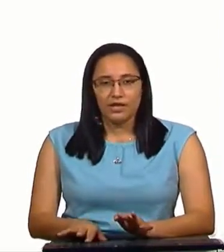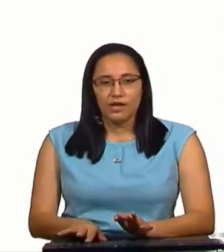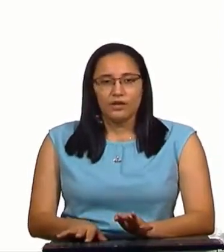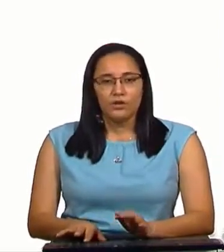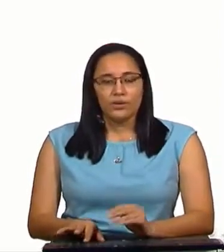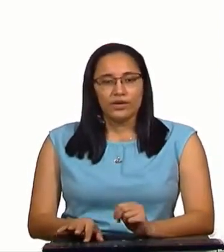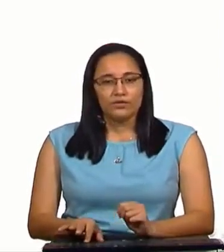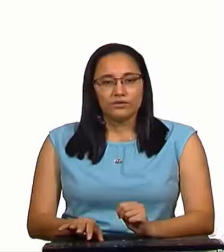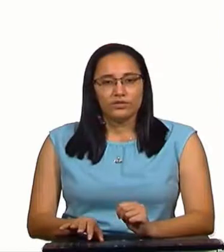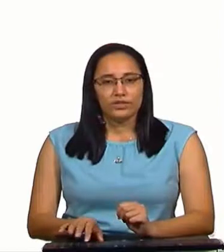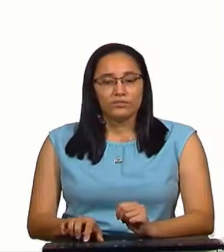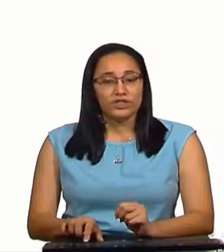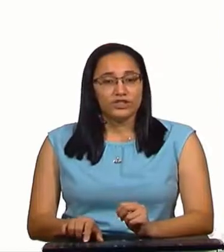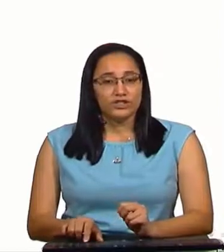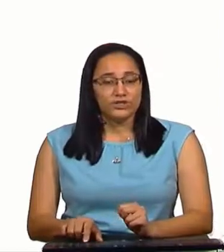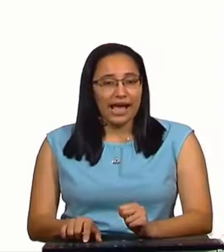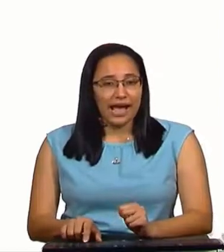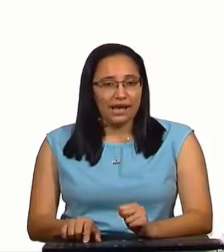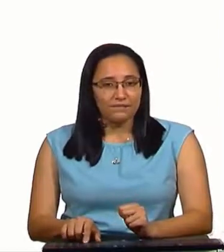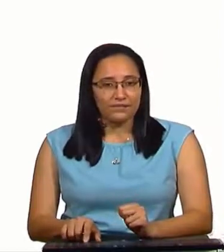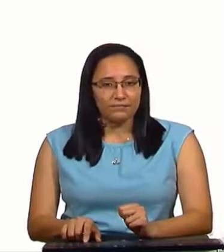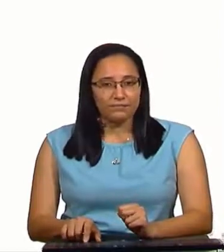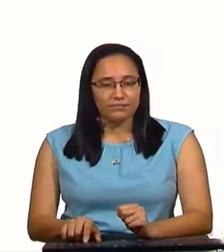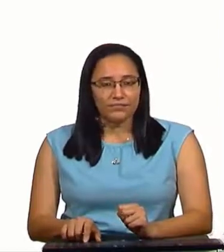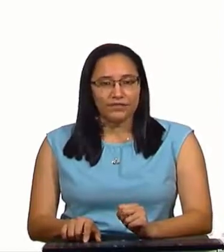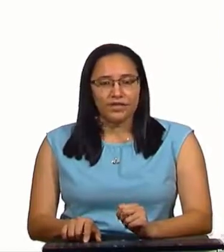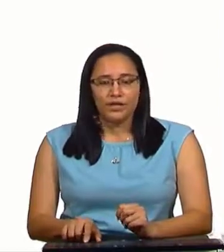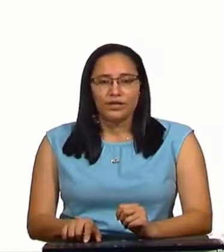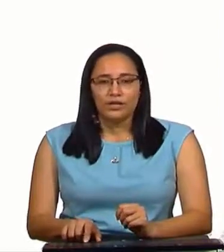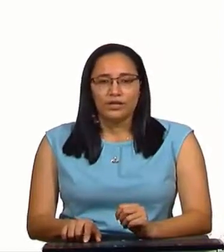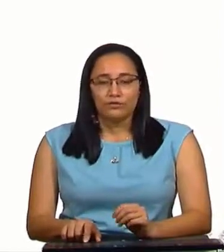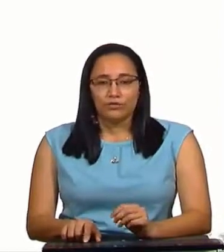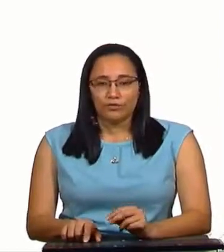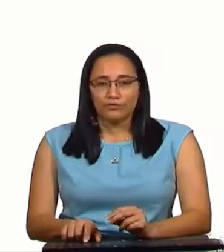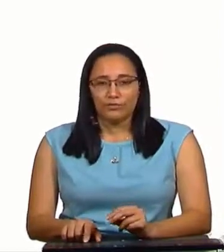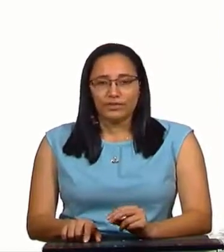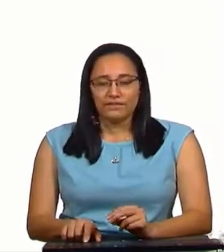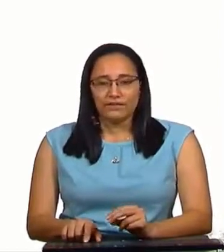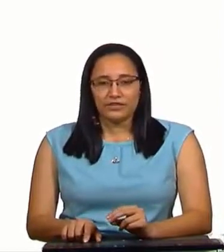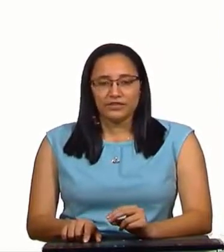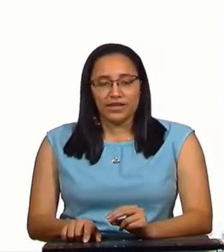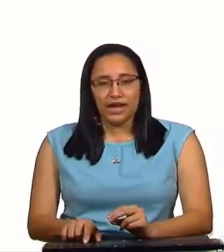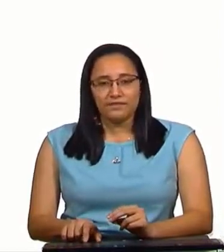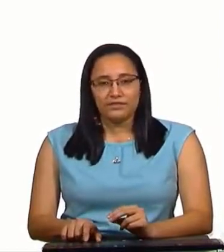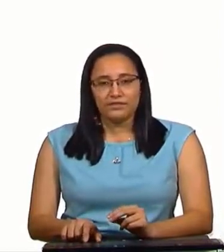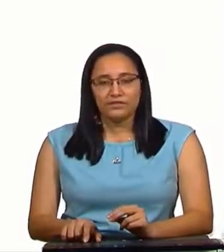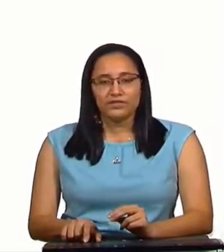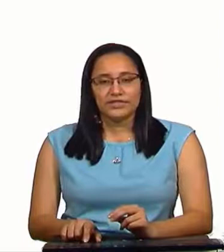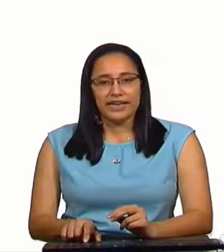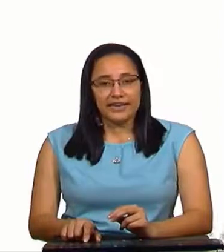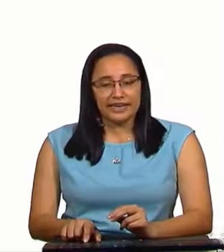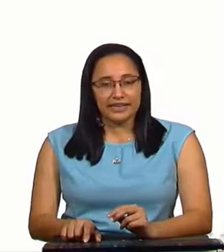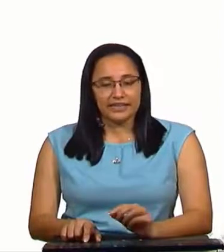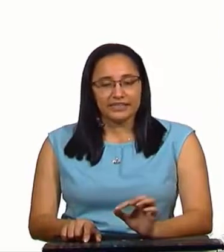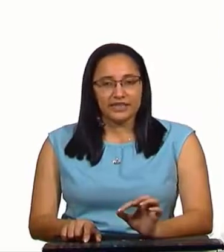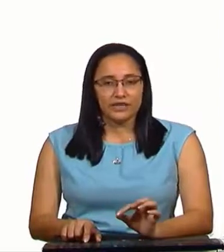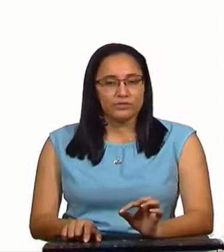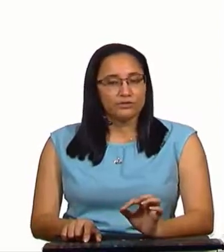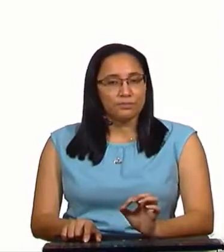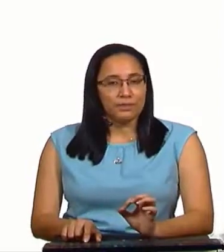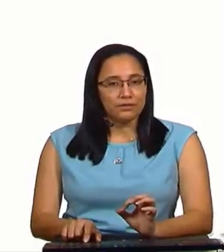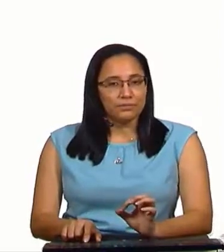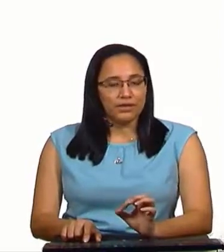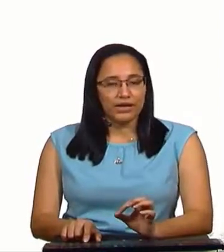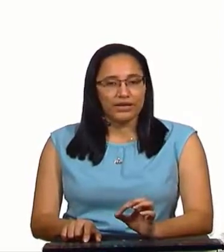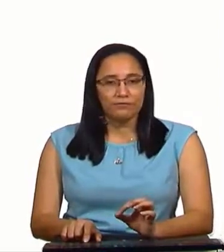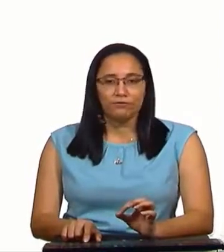personales. Luego tenemos el should have, en forma afirmativa, should have. Taken, que sería